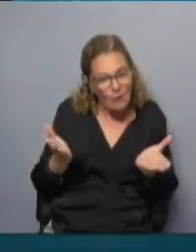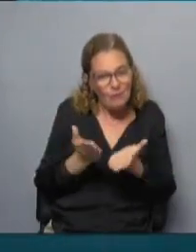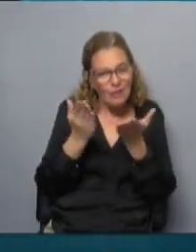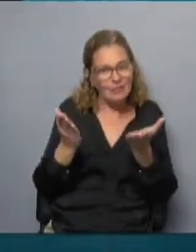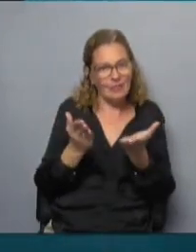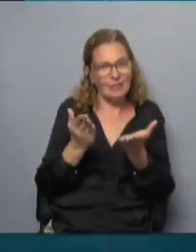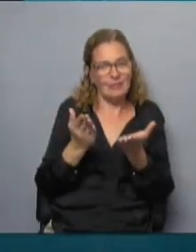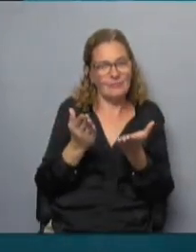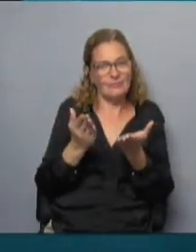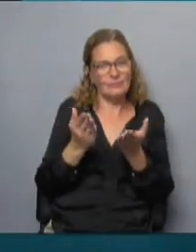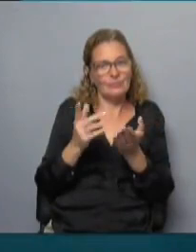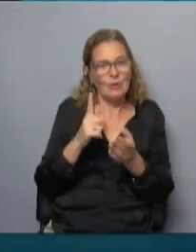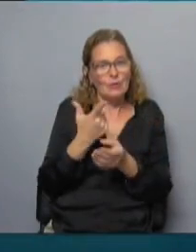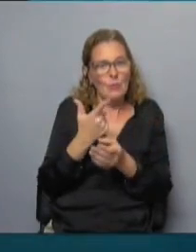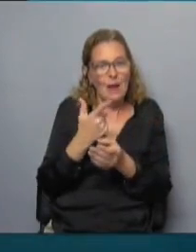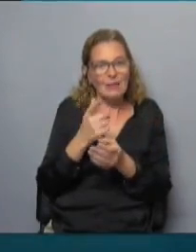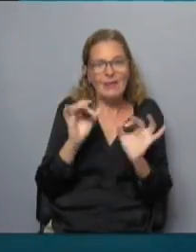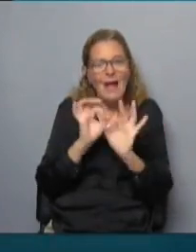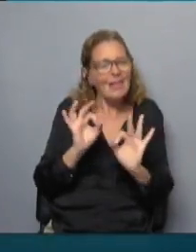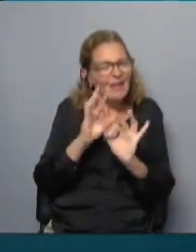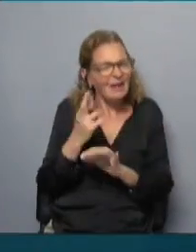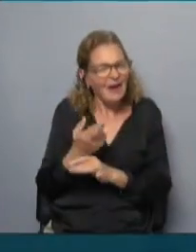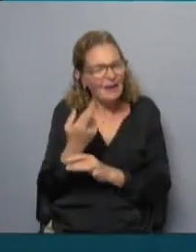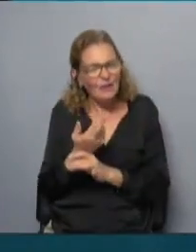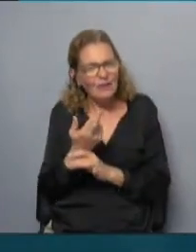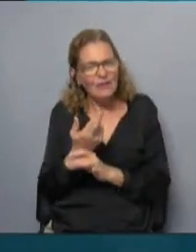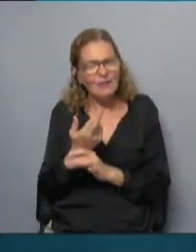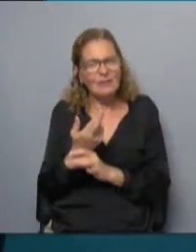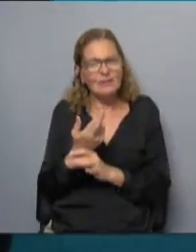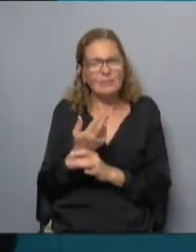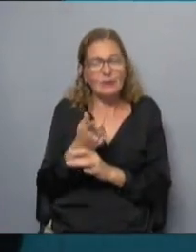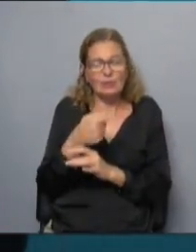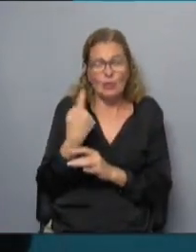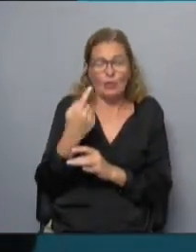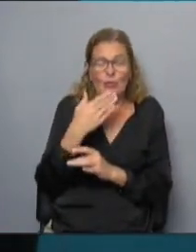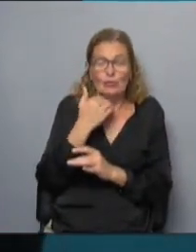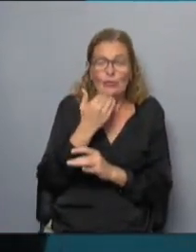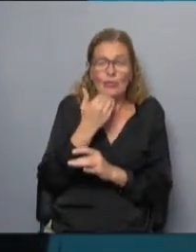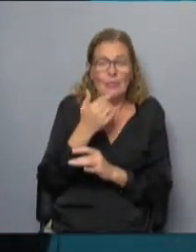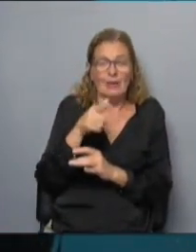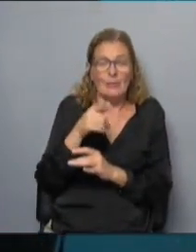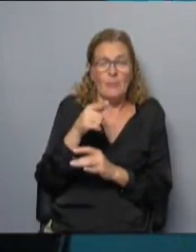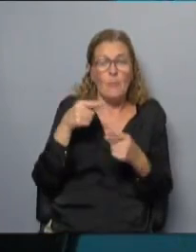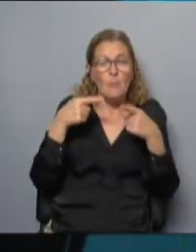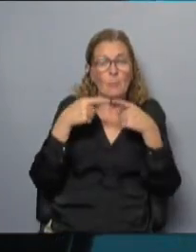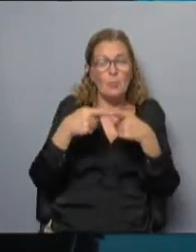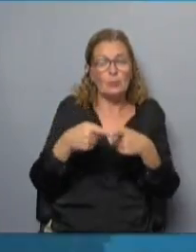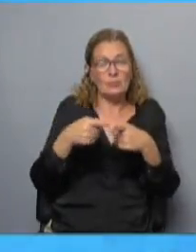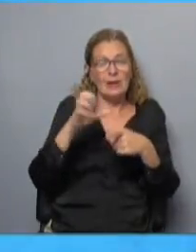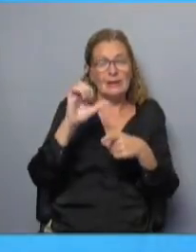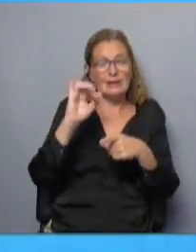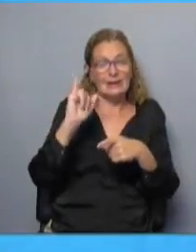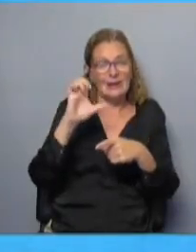convencer no hay es no hay misterios para aquellos que no lo sepan recordarlo no en punta de rieles los reclusos